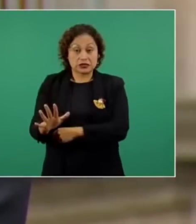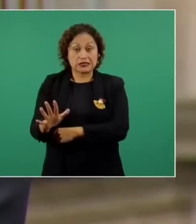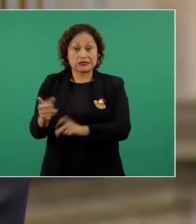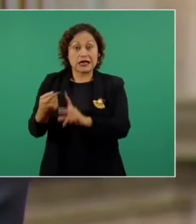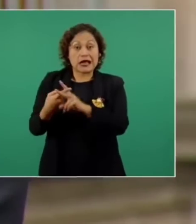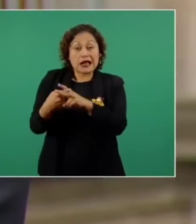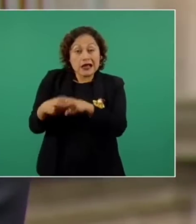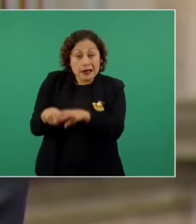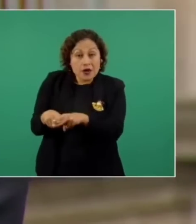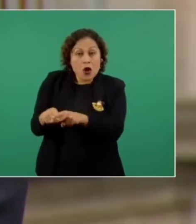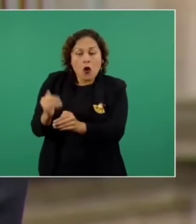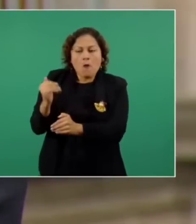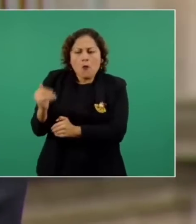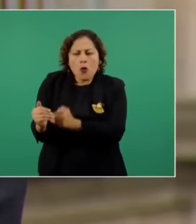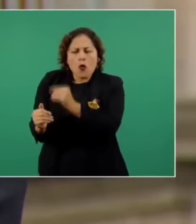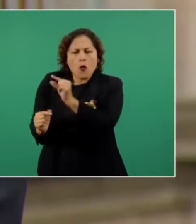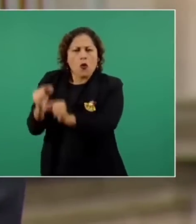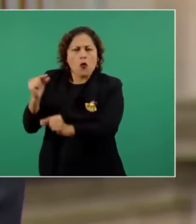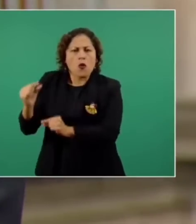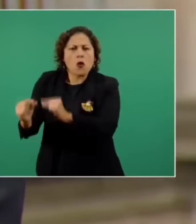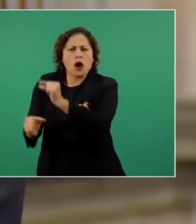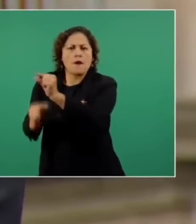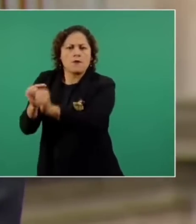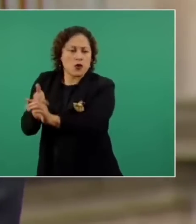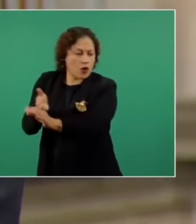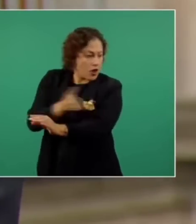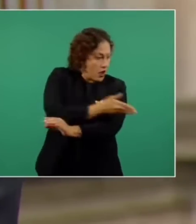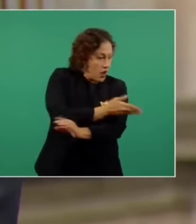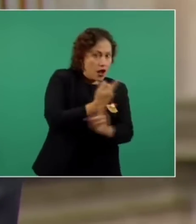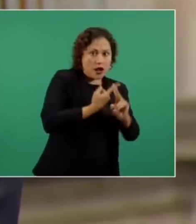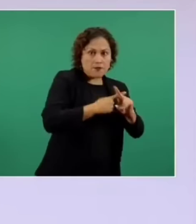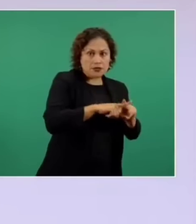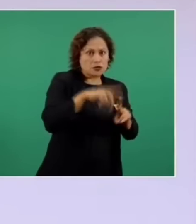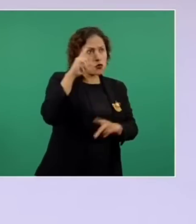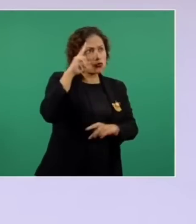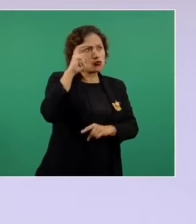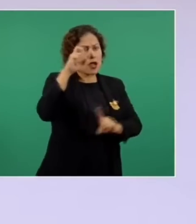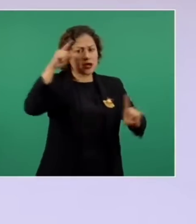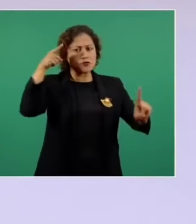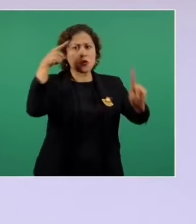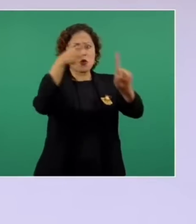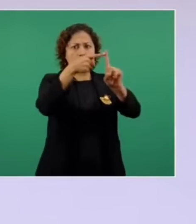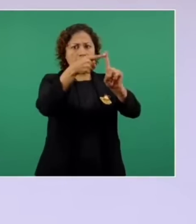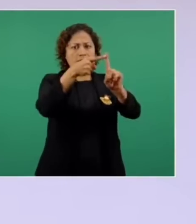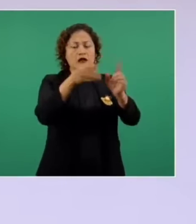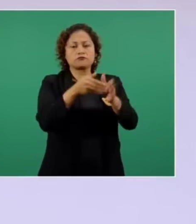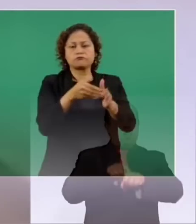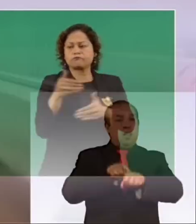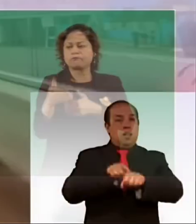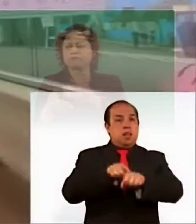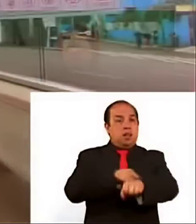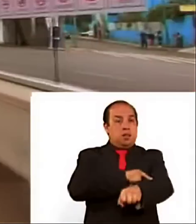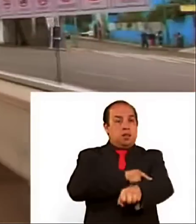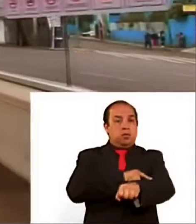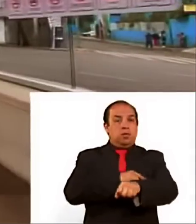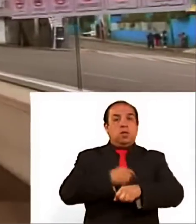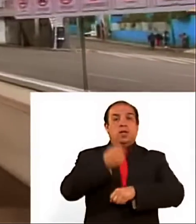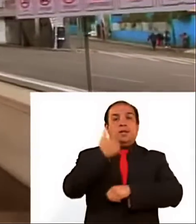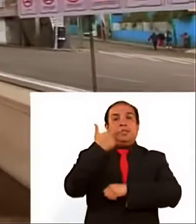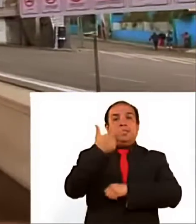a México más específicamente este proyecto orgullosamente está en Ciudad de México